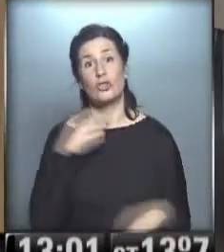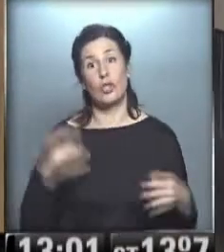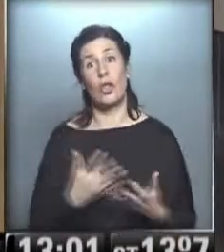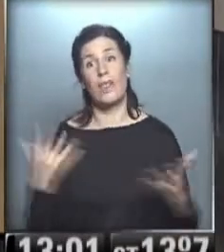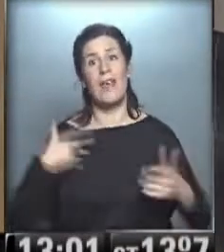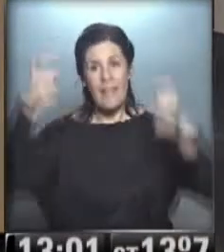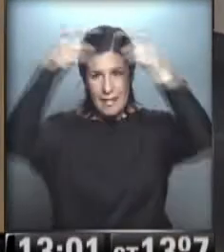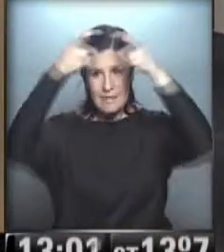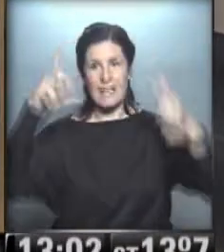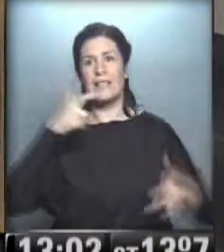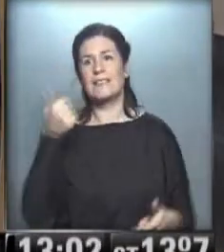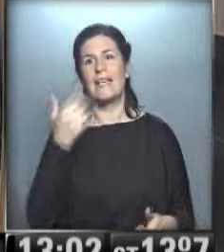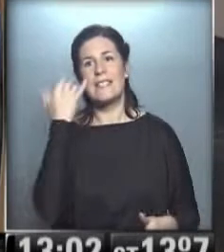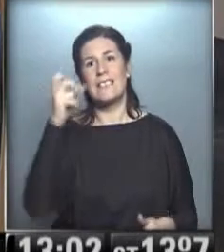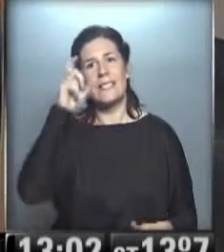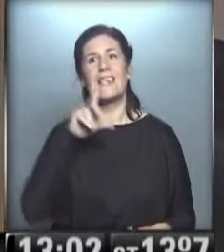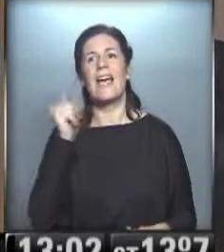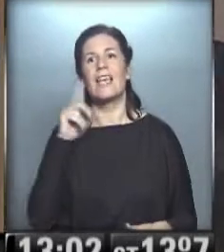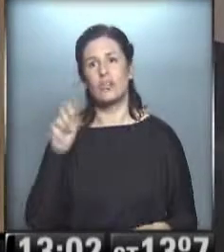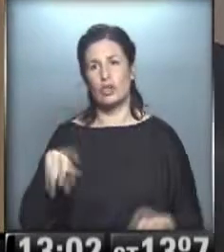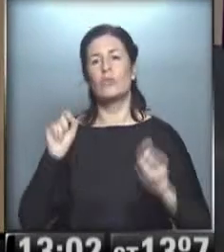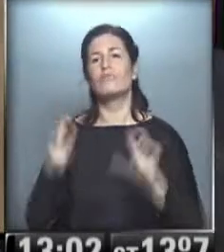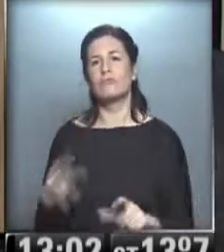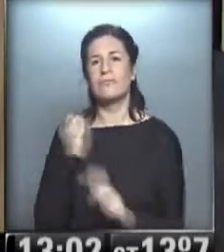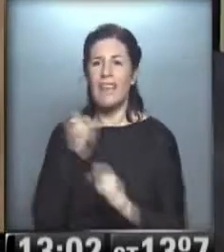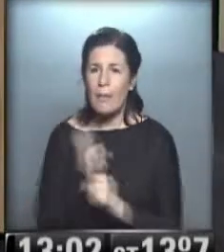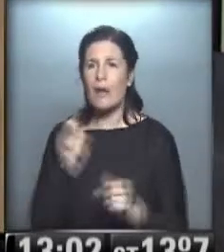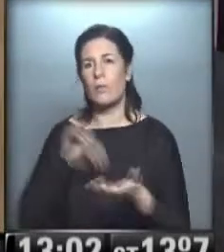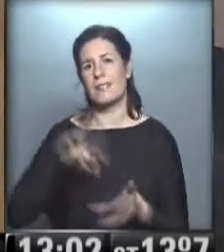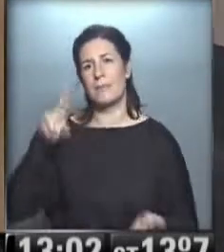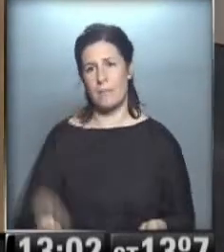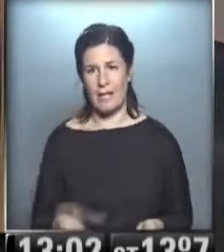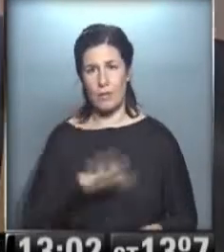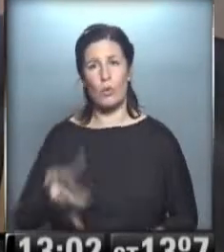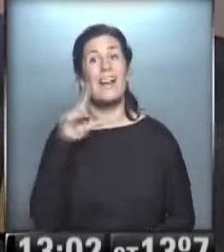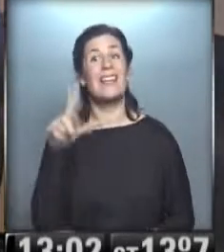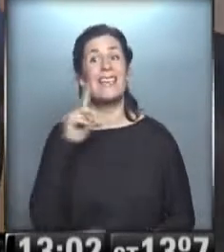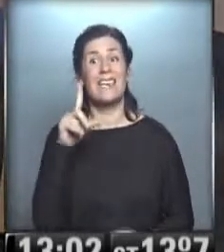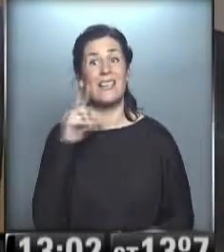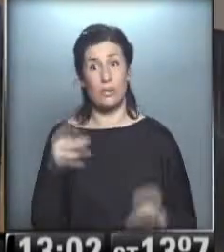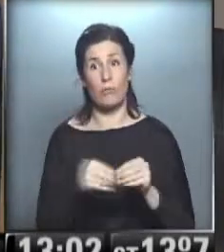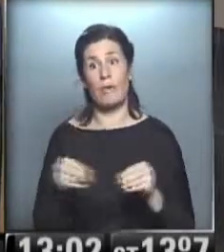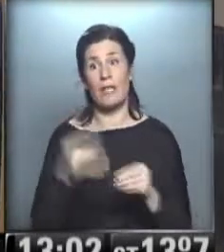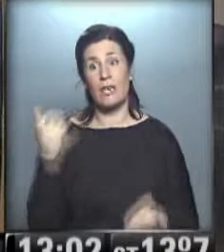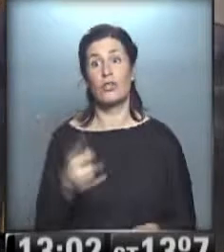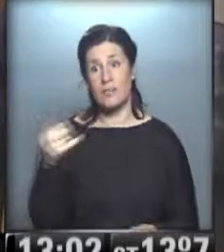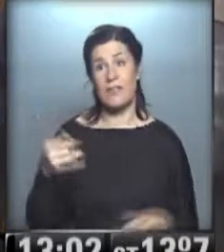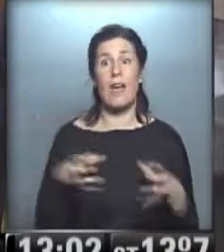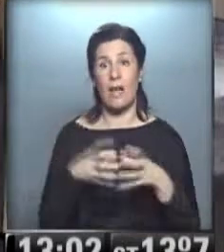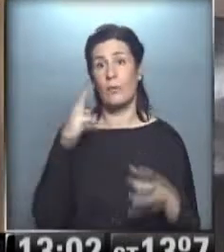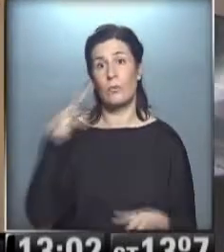sean casi tan el patrono del pan y del trabajo así que nos vamos en vivo allí alinearse estamos trabajando con el móvil de la televisión